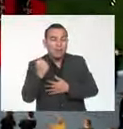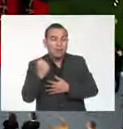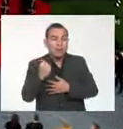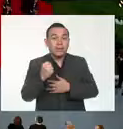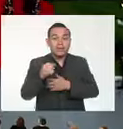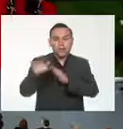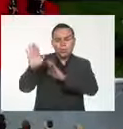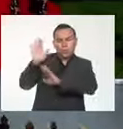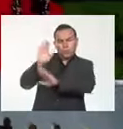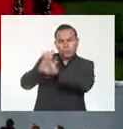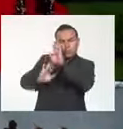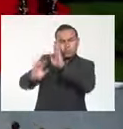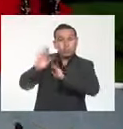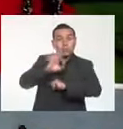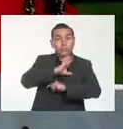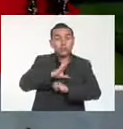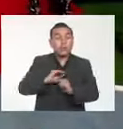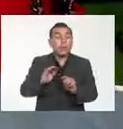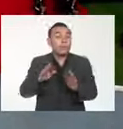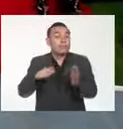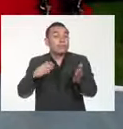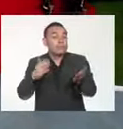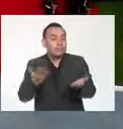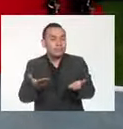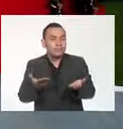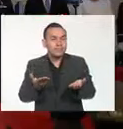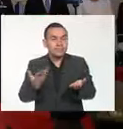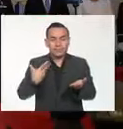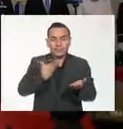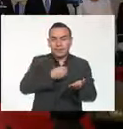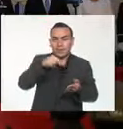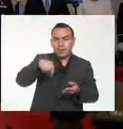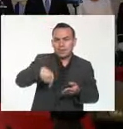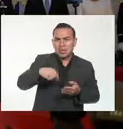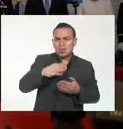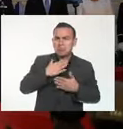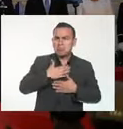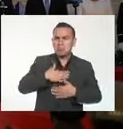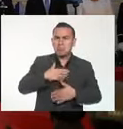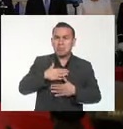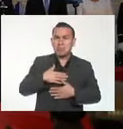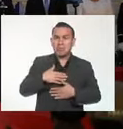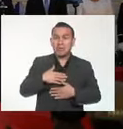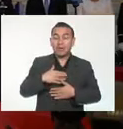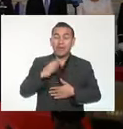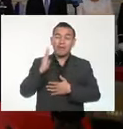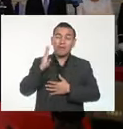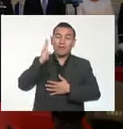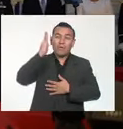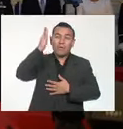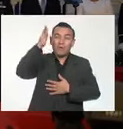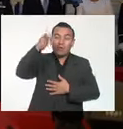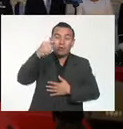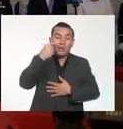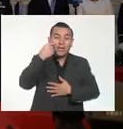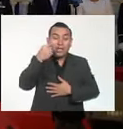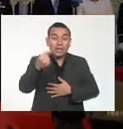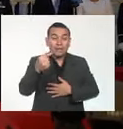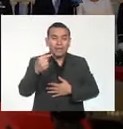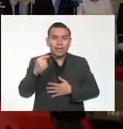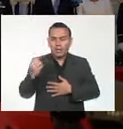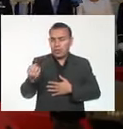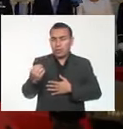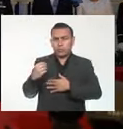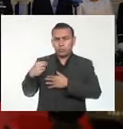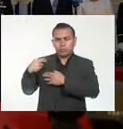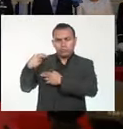Salvador. No lo sentimos así, claro, porque estamos viviendo en él. Pero cuando lo veamos en el futuro o cuando las generaciones que vengan